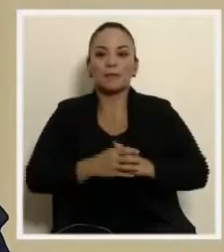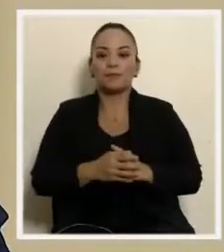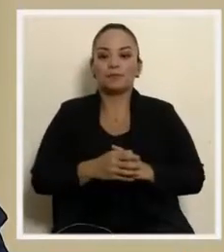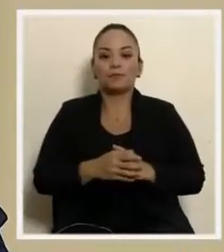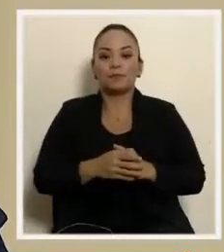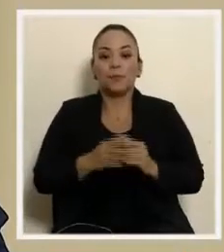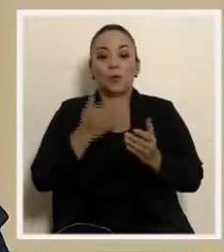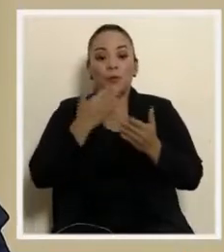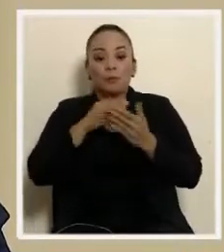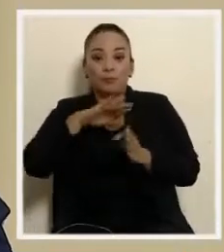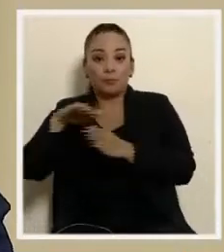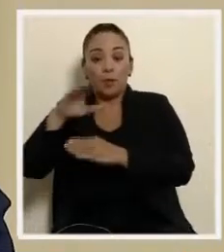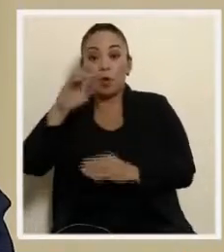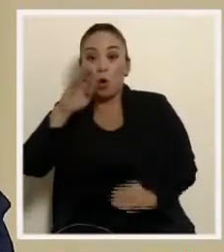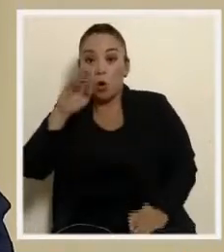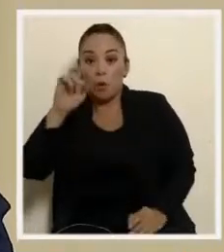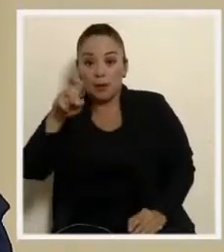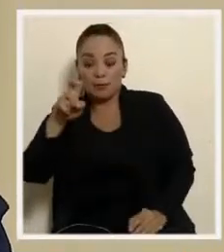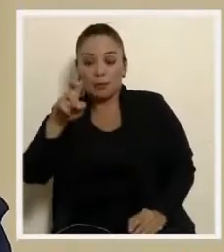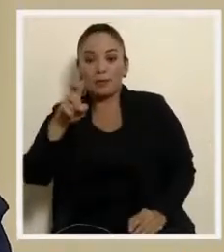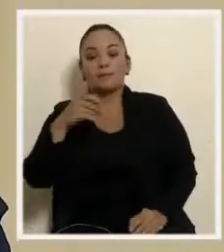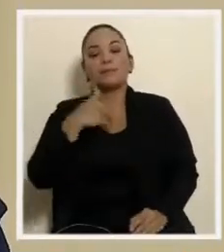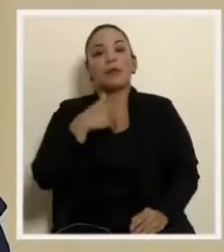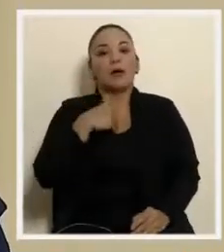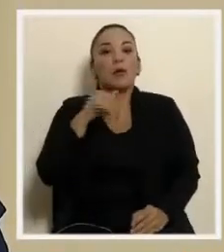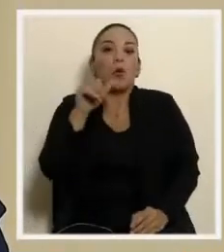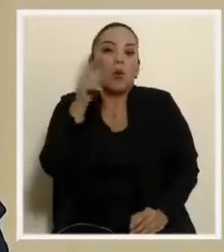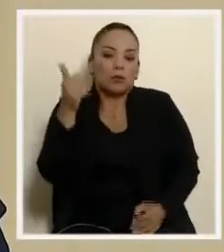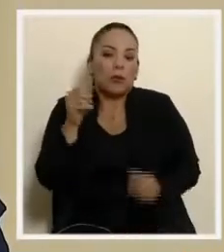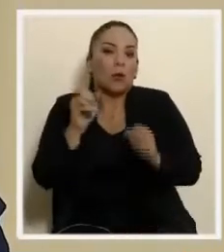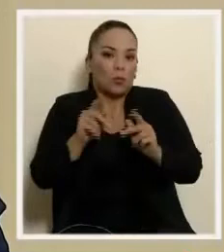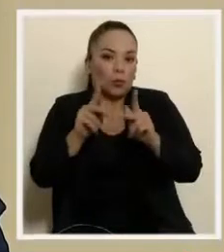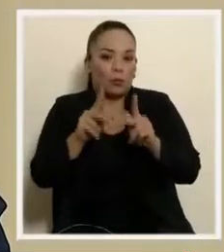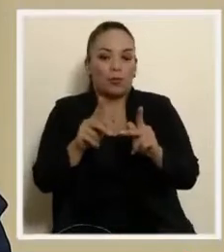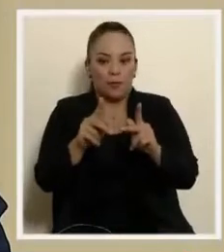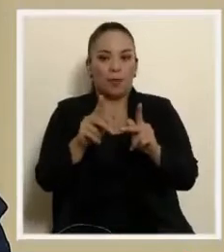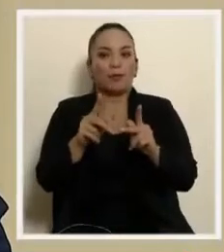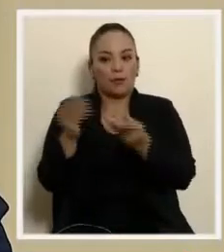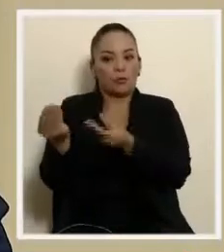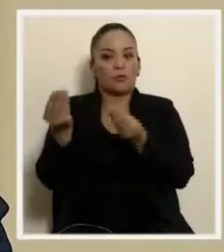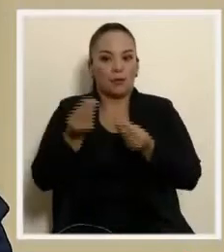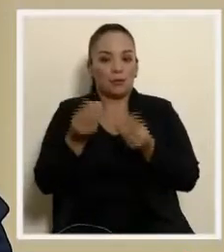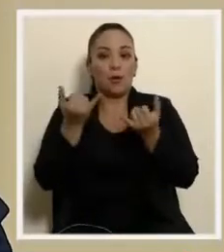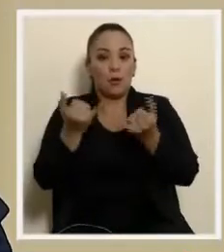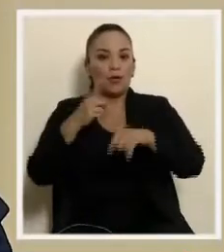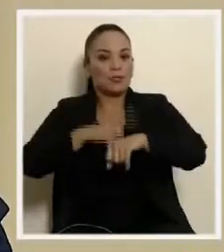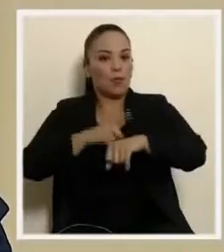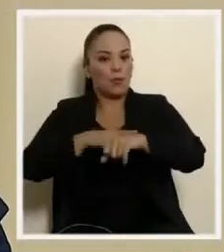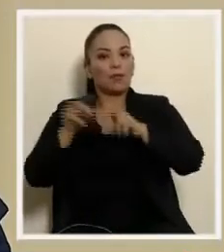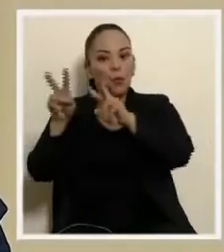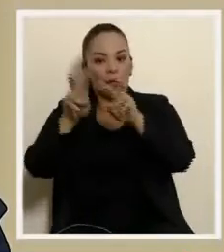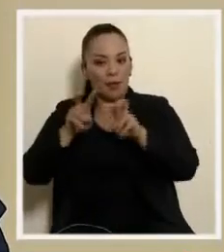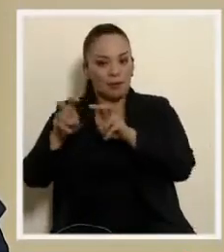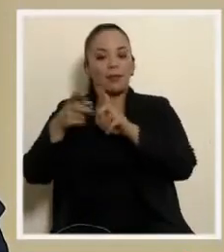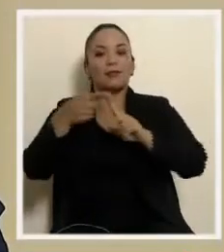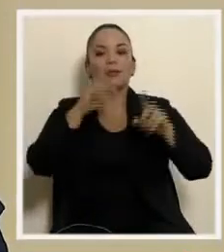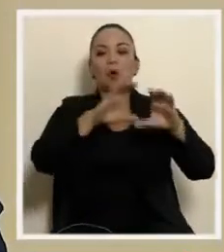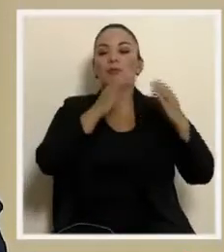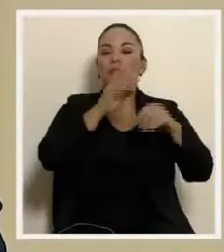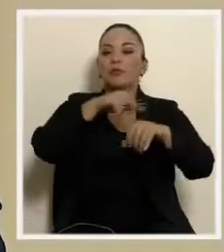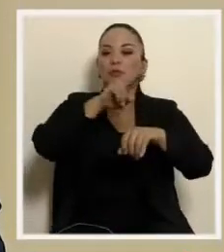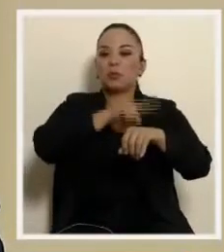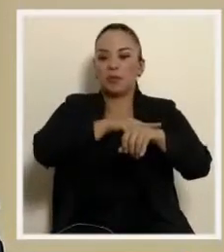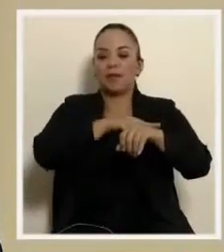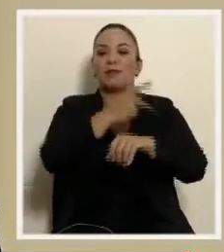COVAX hay una tercera ventana que nos está habilitando COVAX, que en este momento también está en análisis por parte de la Comisión Nacional de